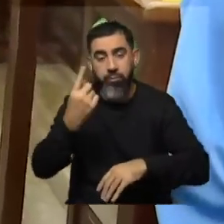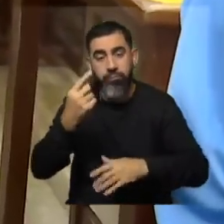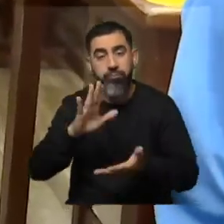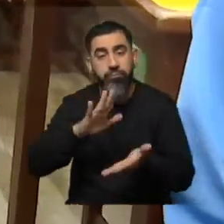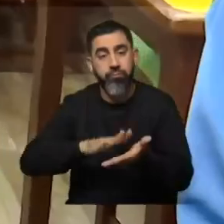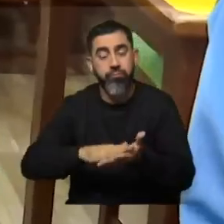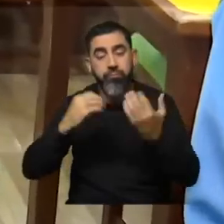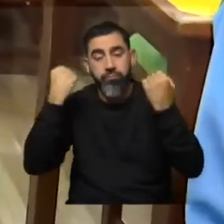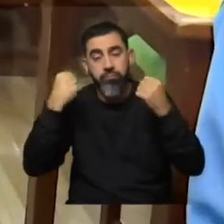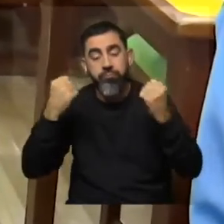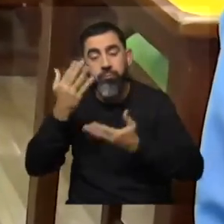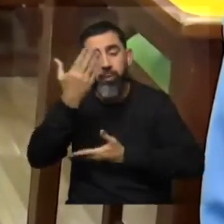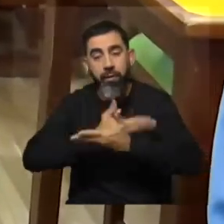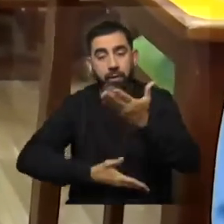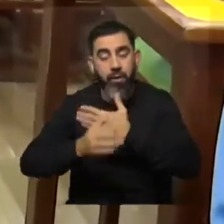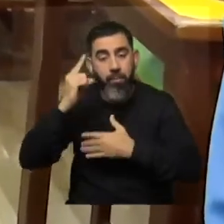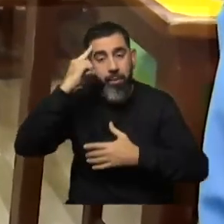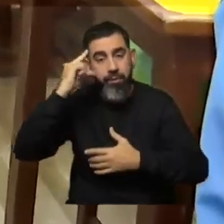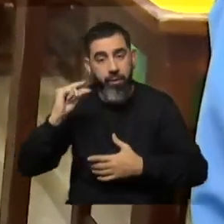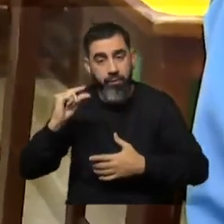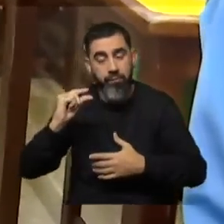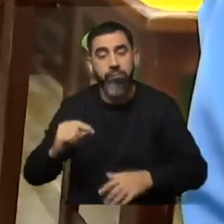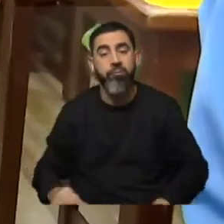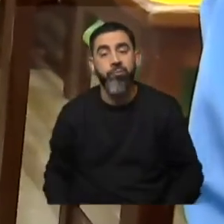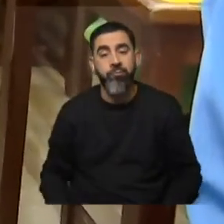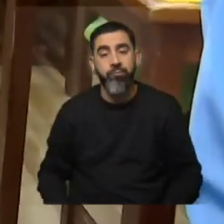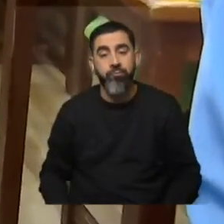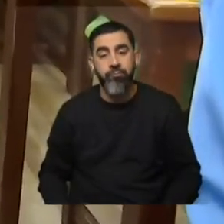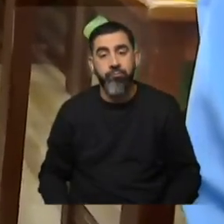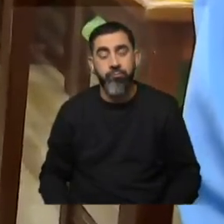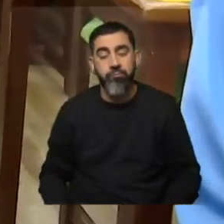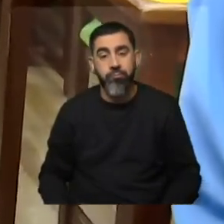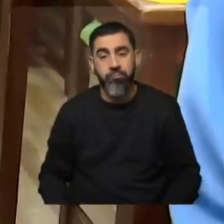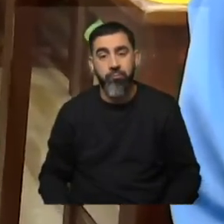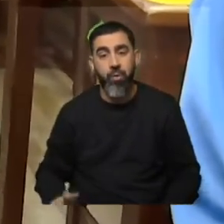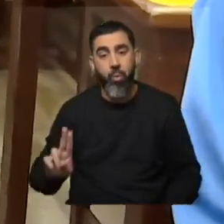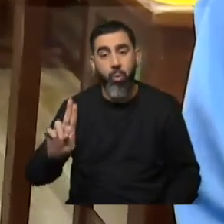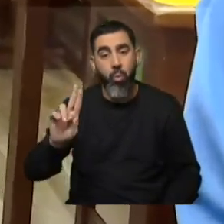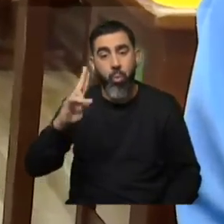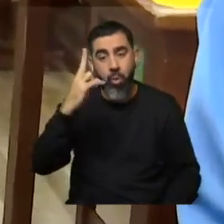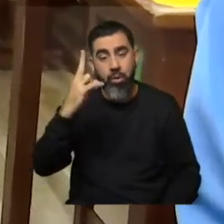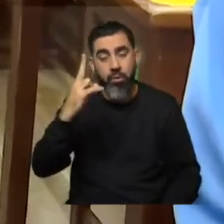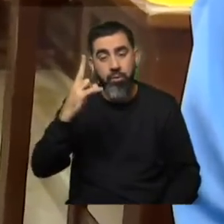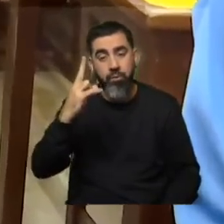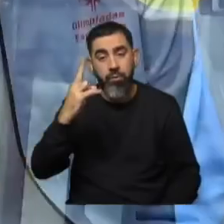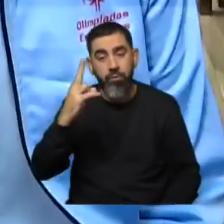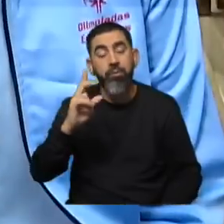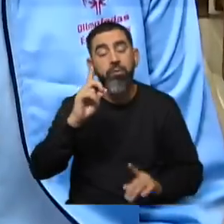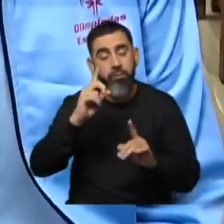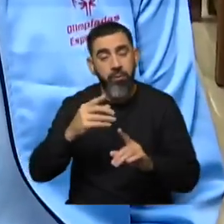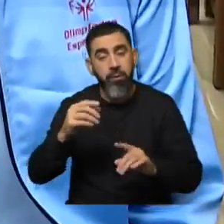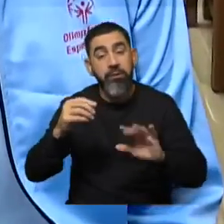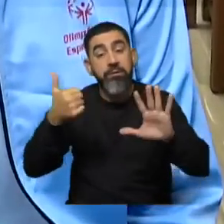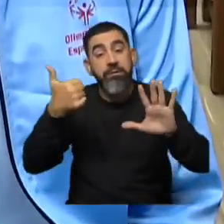a deportistas con discapacidad intelectual y bueno Uruguay fue parte con